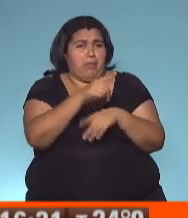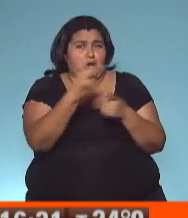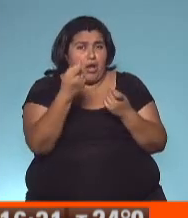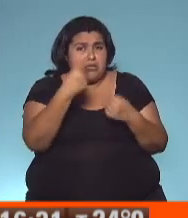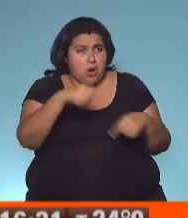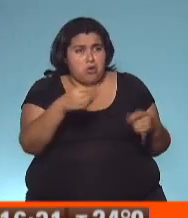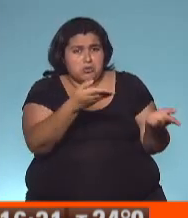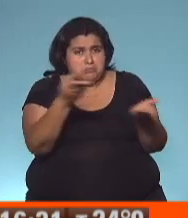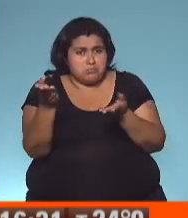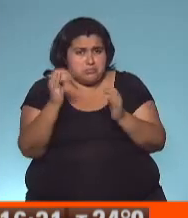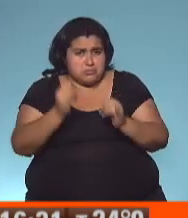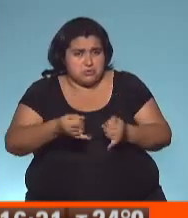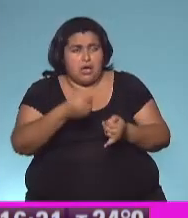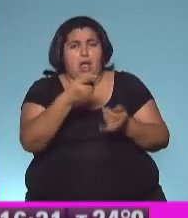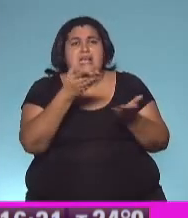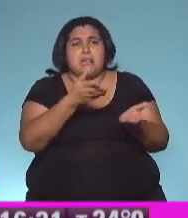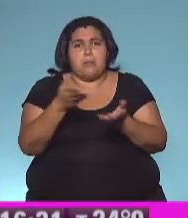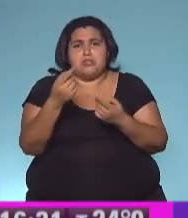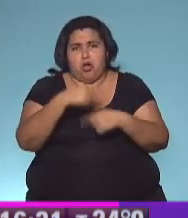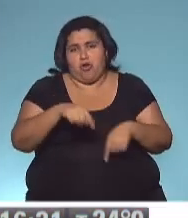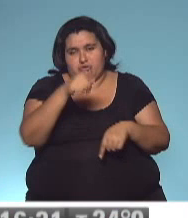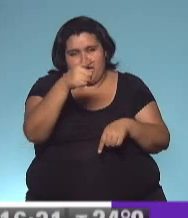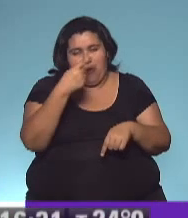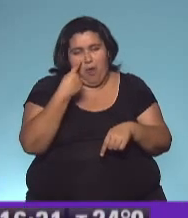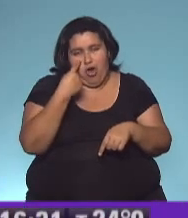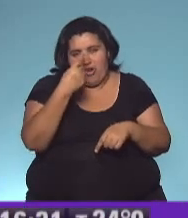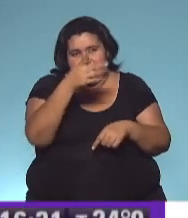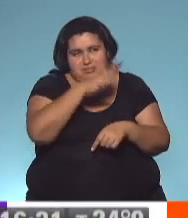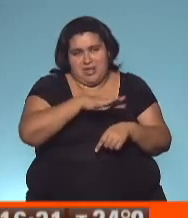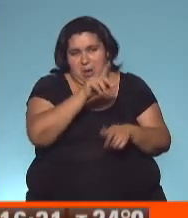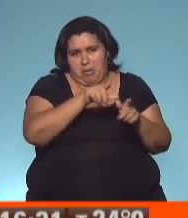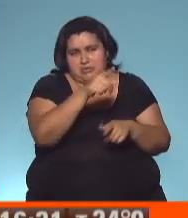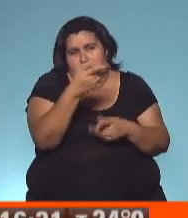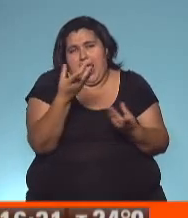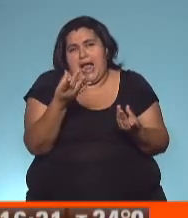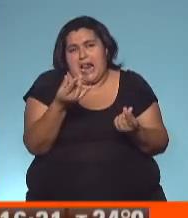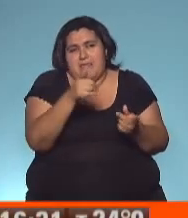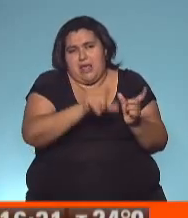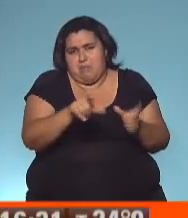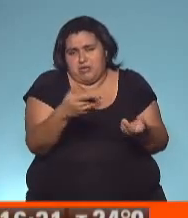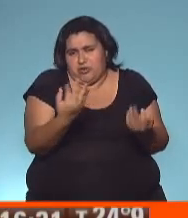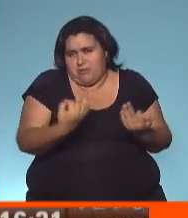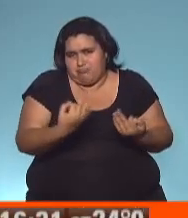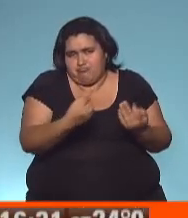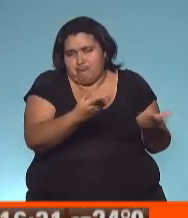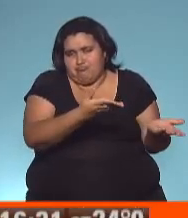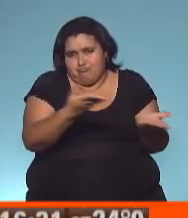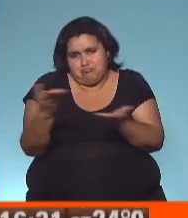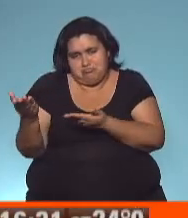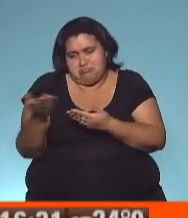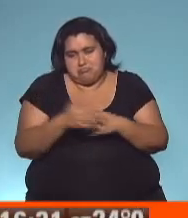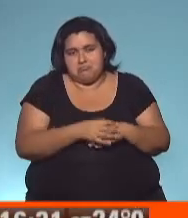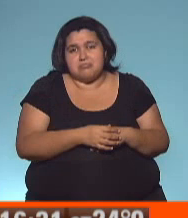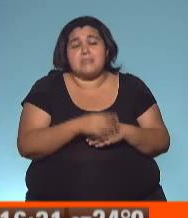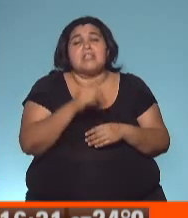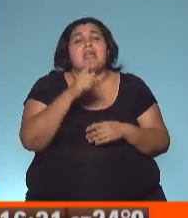todos van a estar al servicio, y más que vos los conocés, sabés la calidad humana que tienen, ya sea desde